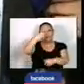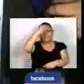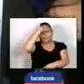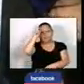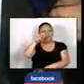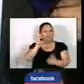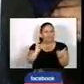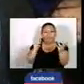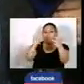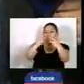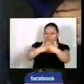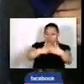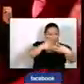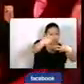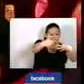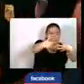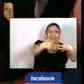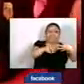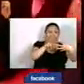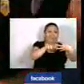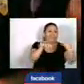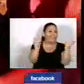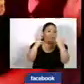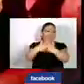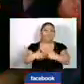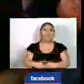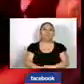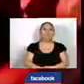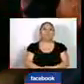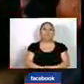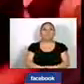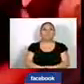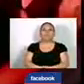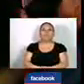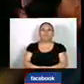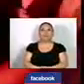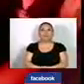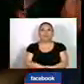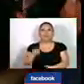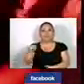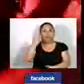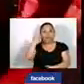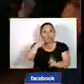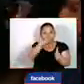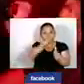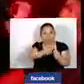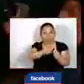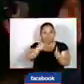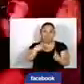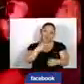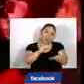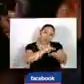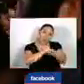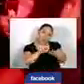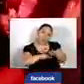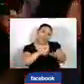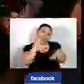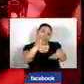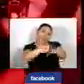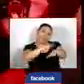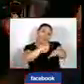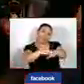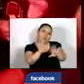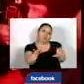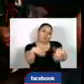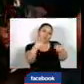encajan perfectamente en esos tipos penales. La persona detenida debe ser informada de manera inmediata y comprensible